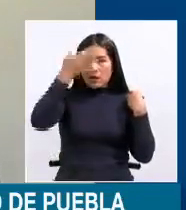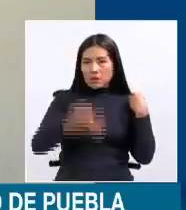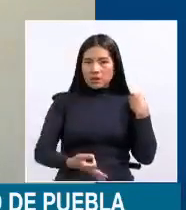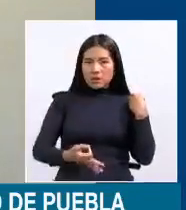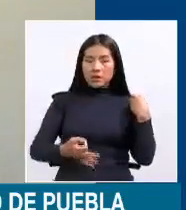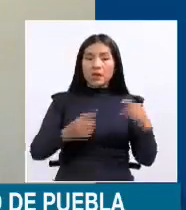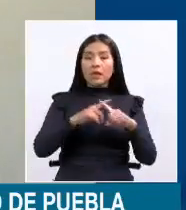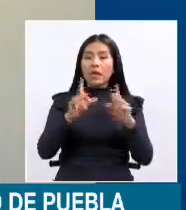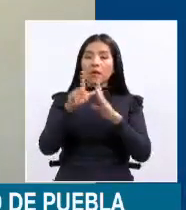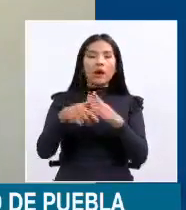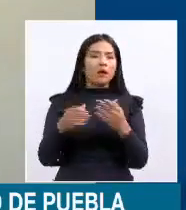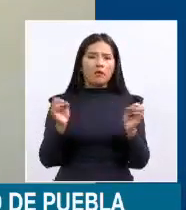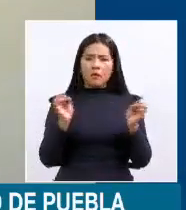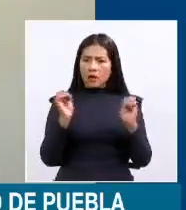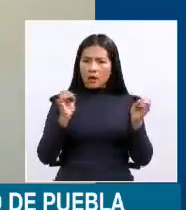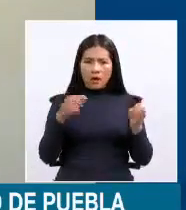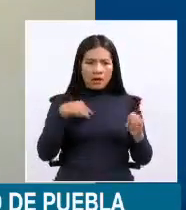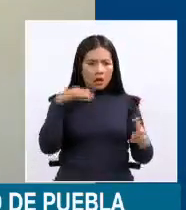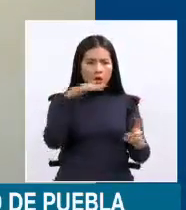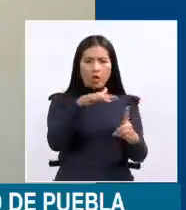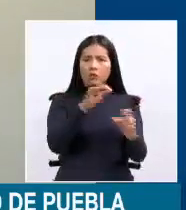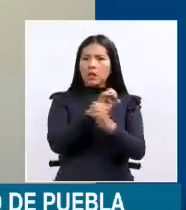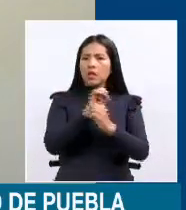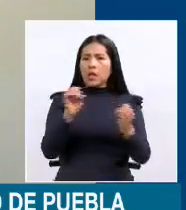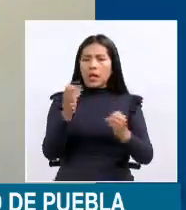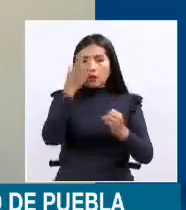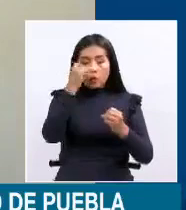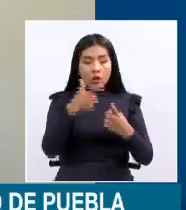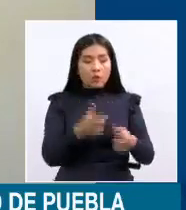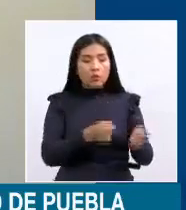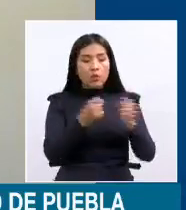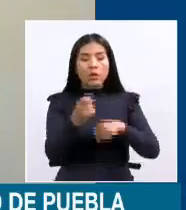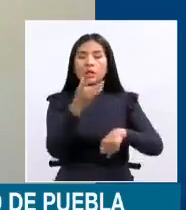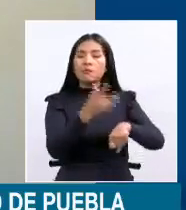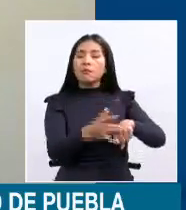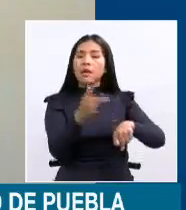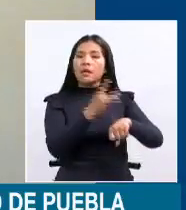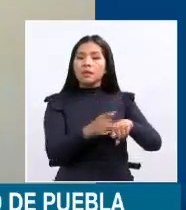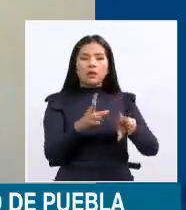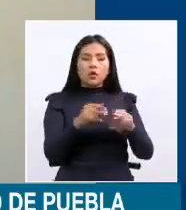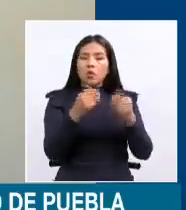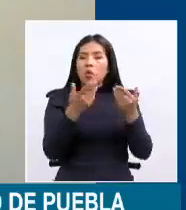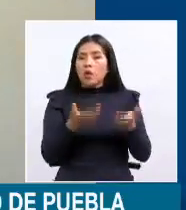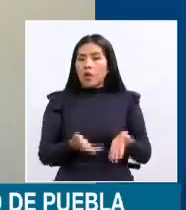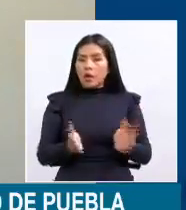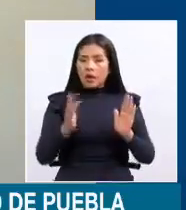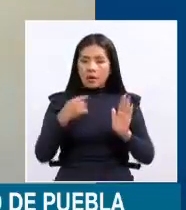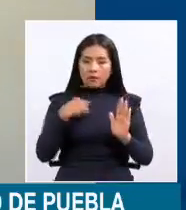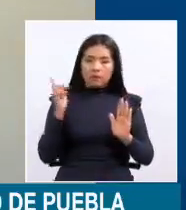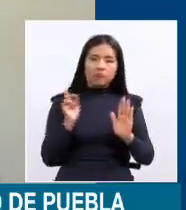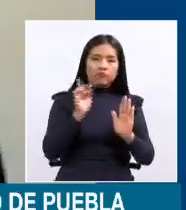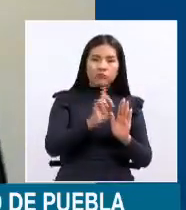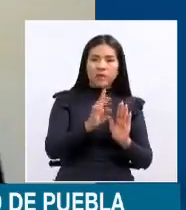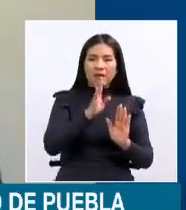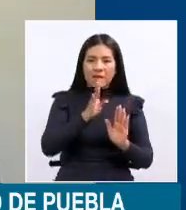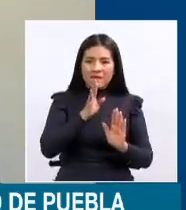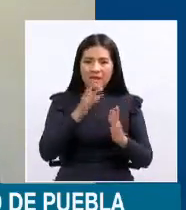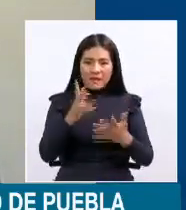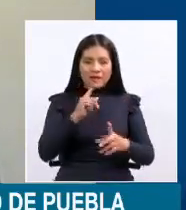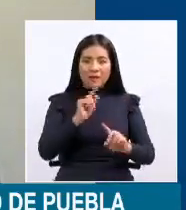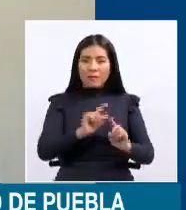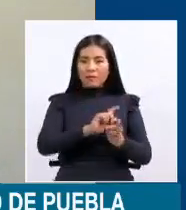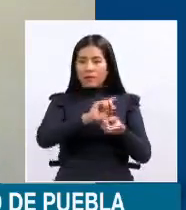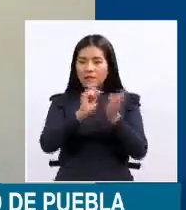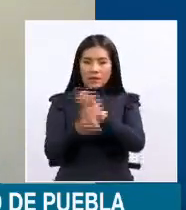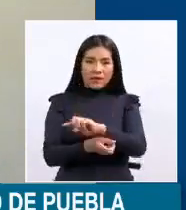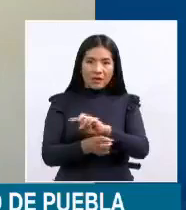no era un golpe, sino que había quedado un vacío de poder y que entonces la que estaba la próxima en funciones